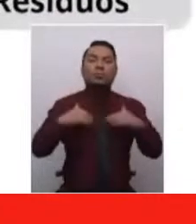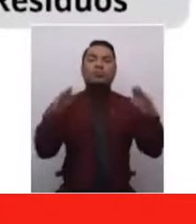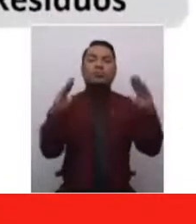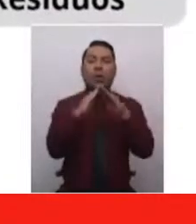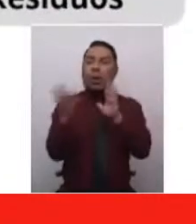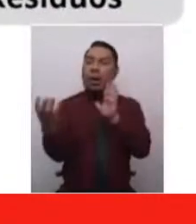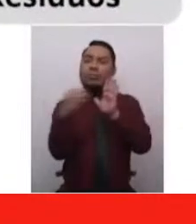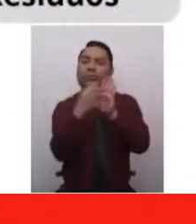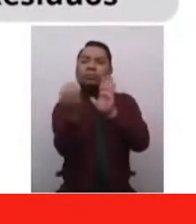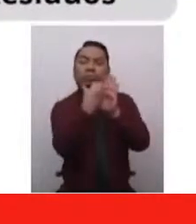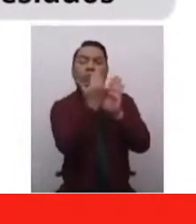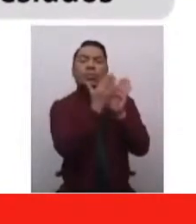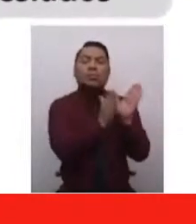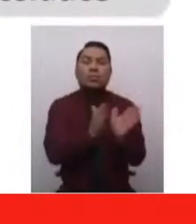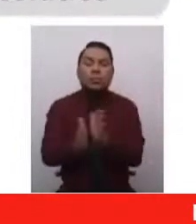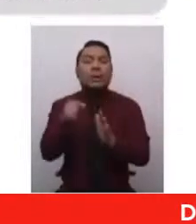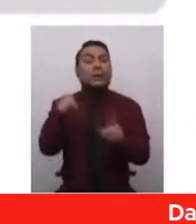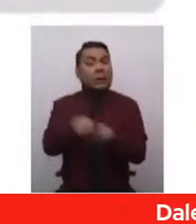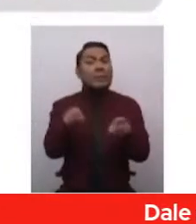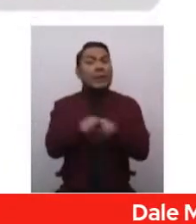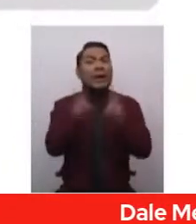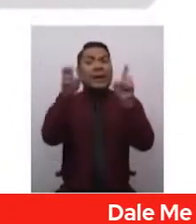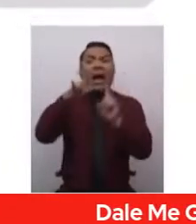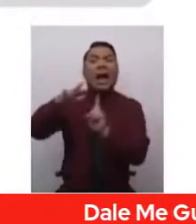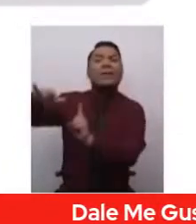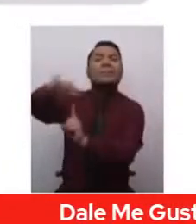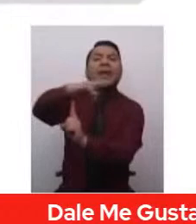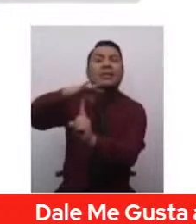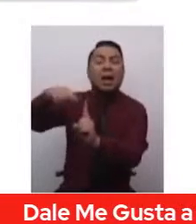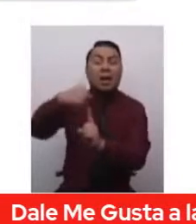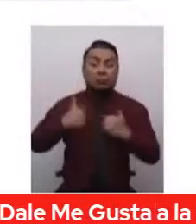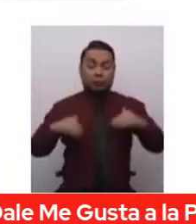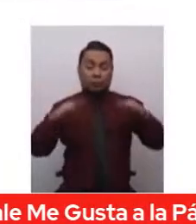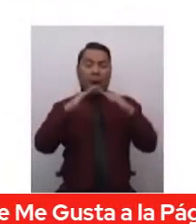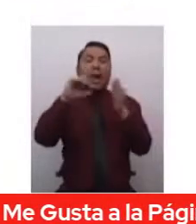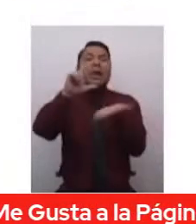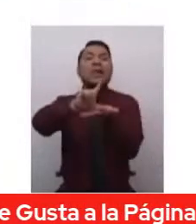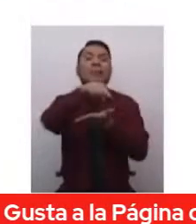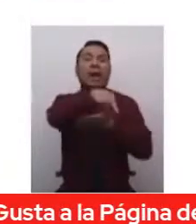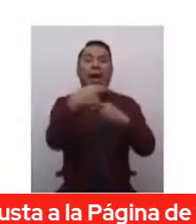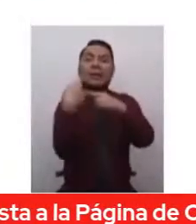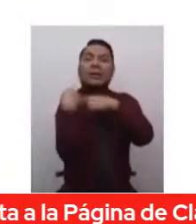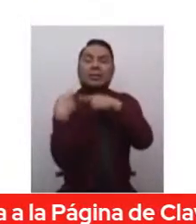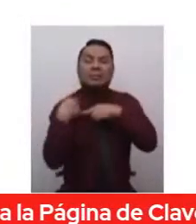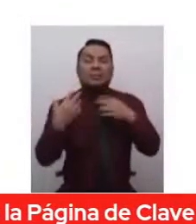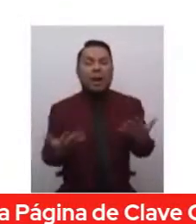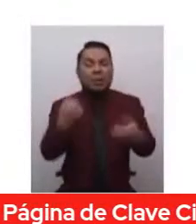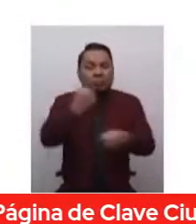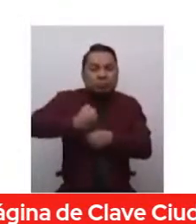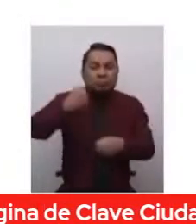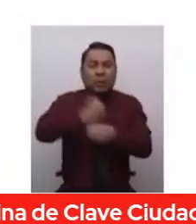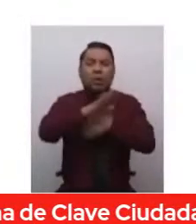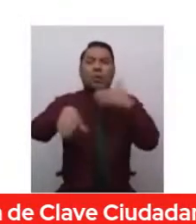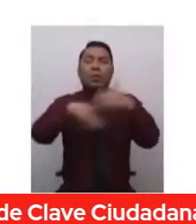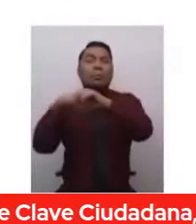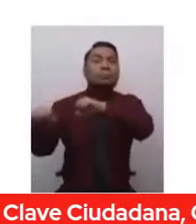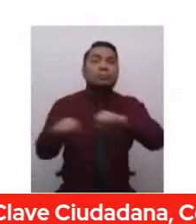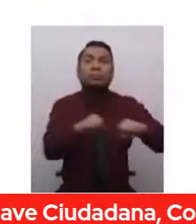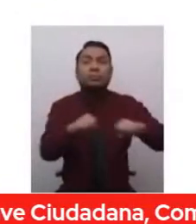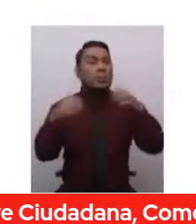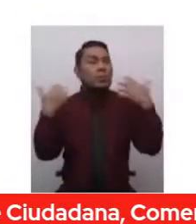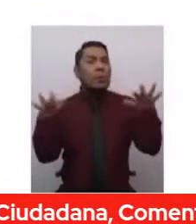En la dimensión territorial ambiental, la Municipalidad de Lima tiene la responsabilidad de la gestión de desastres